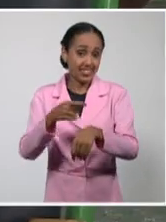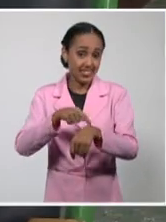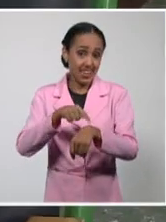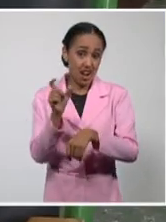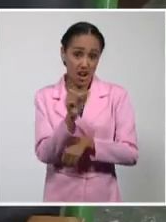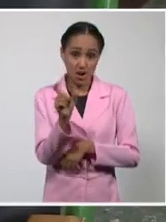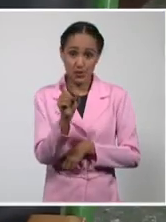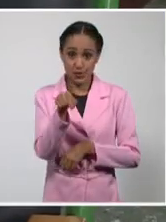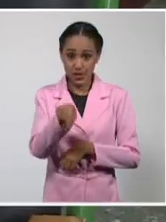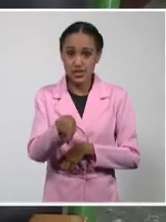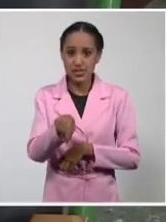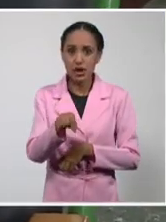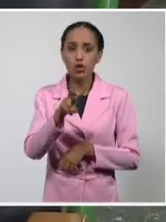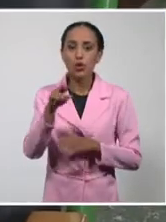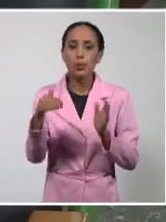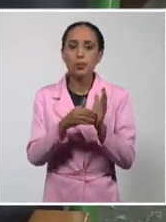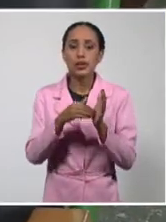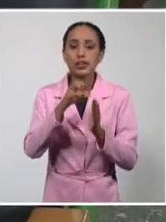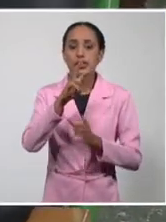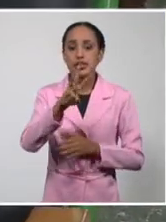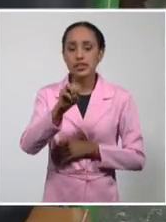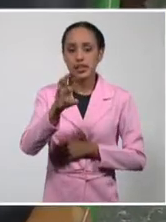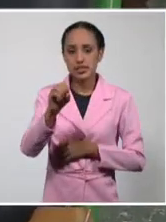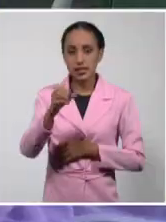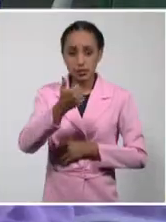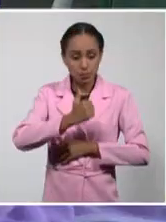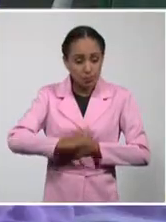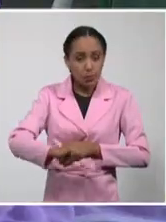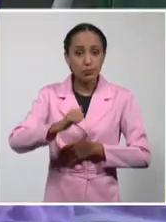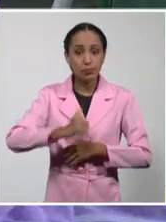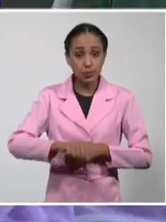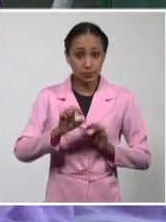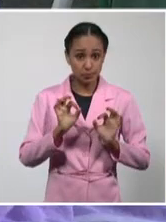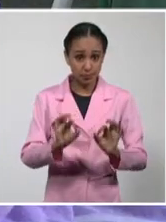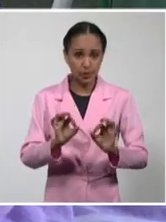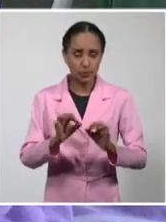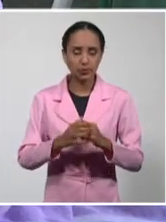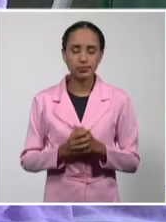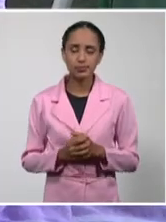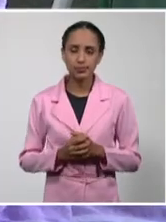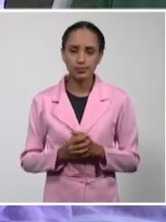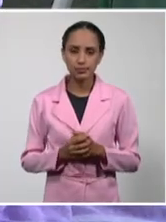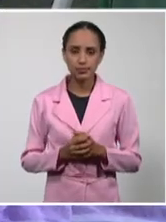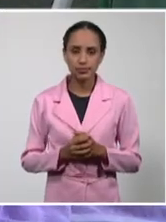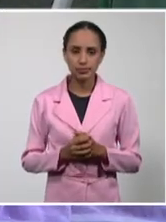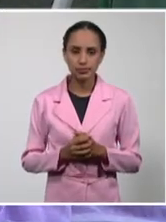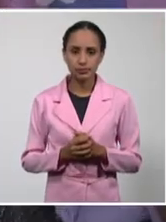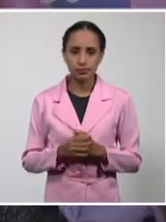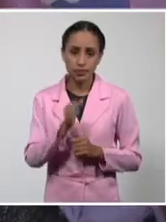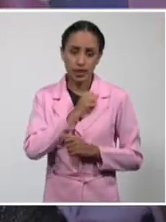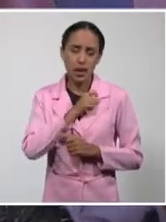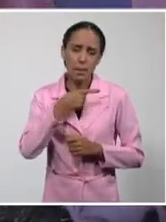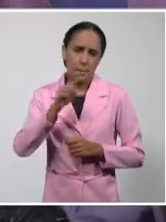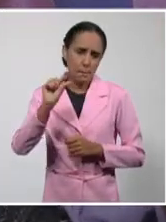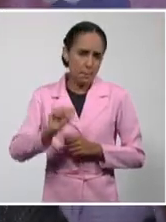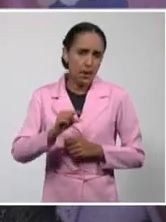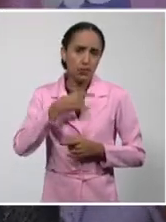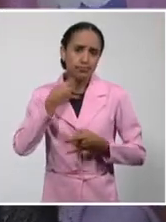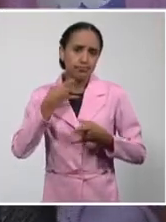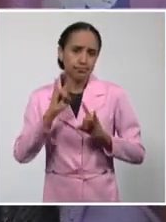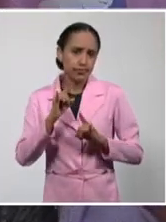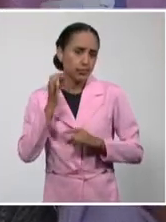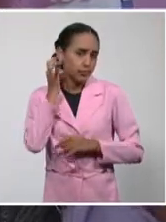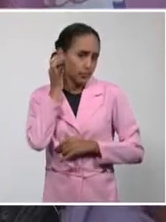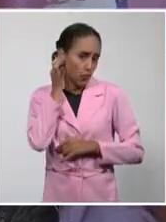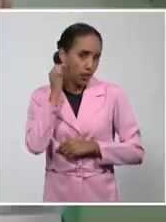asistencial registra unos 2.300 nacimientos y entre sus retos está disminuir el índice de mortalidad materna. La institución,